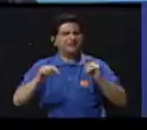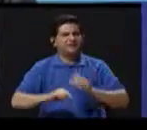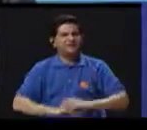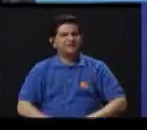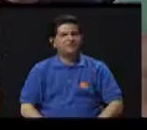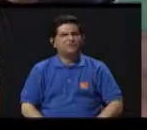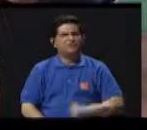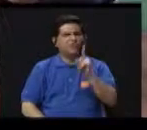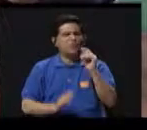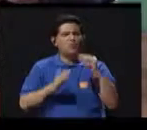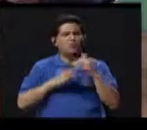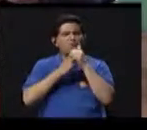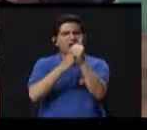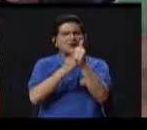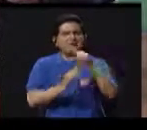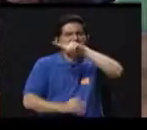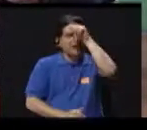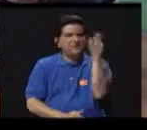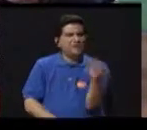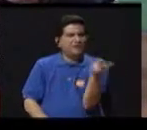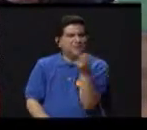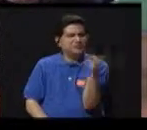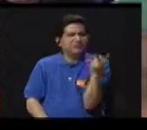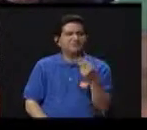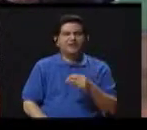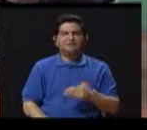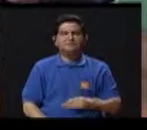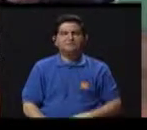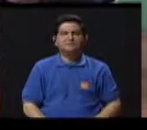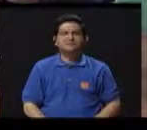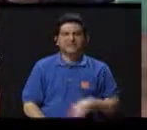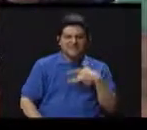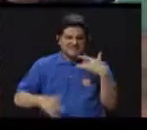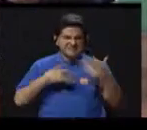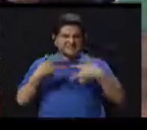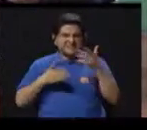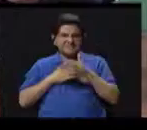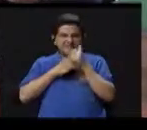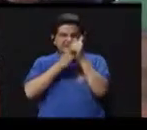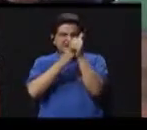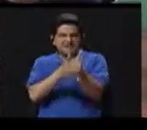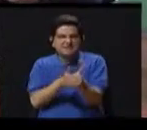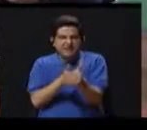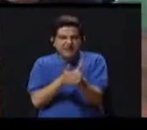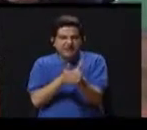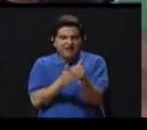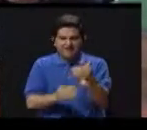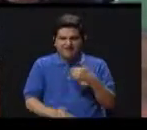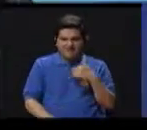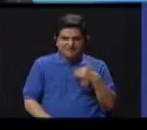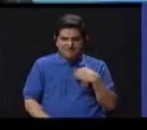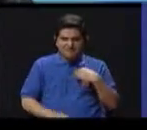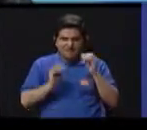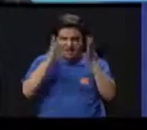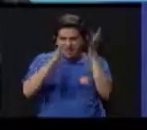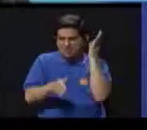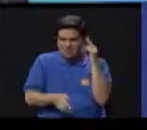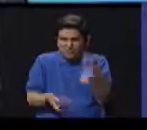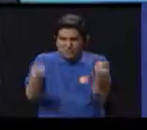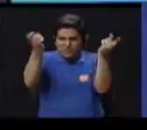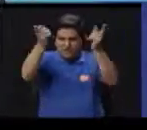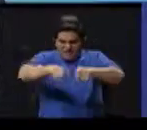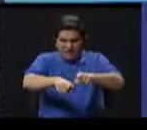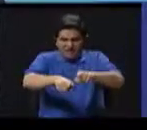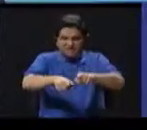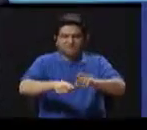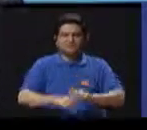Sin embargo, hay una guía, es una pregunta para ambas. ¿Cómo se siente la guía de la maestra,